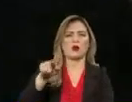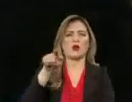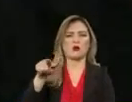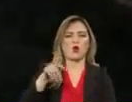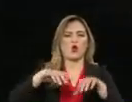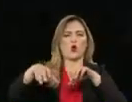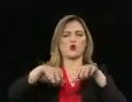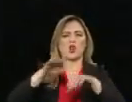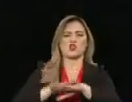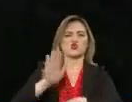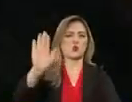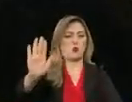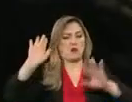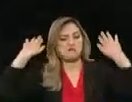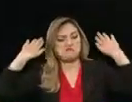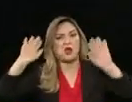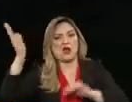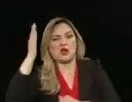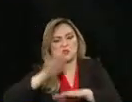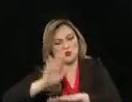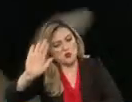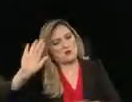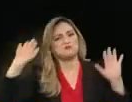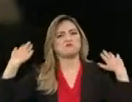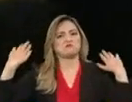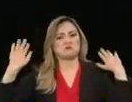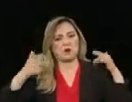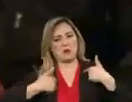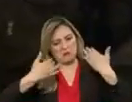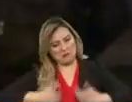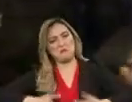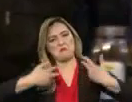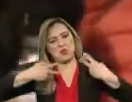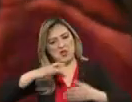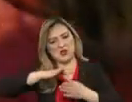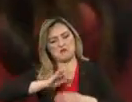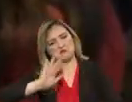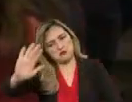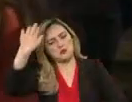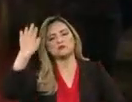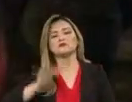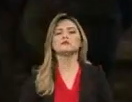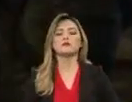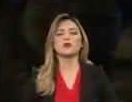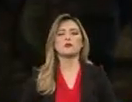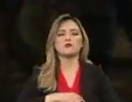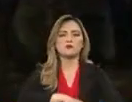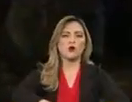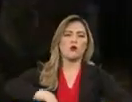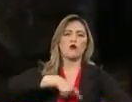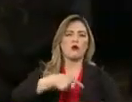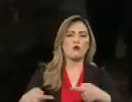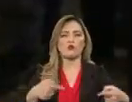señor coordinador, al señor alcalde, de lo que a nosotros nos pase. Y después de varias horas de discusión, ambas